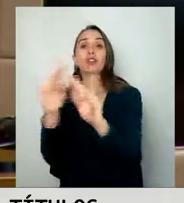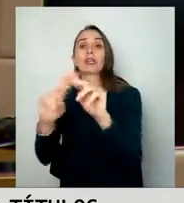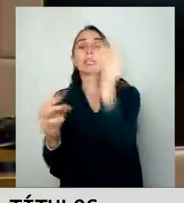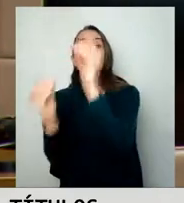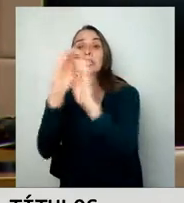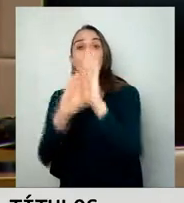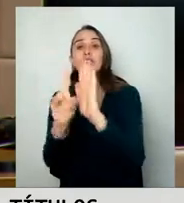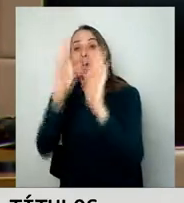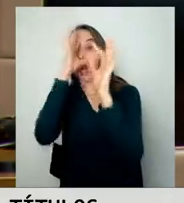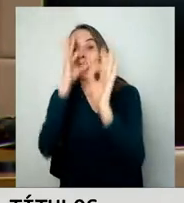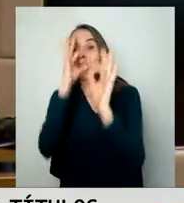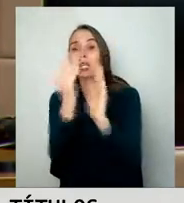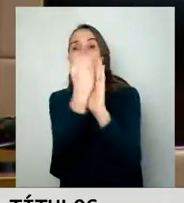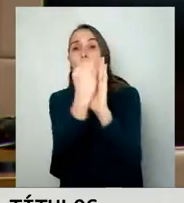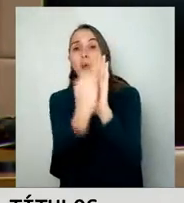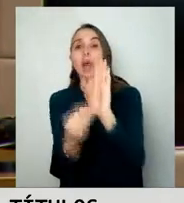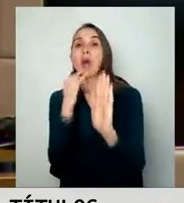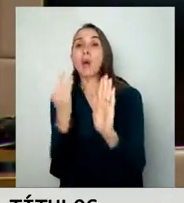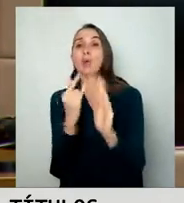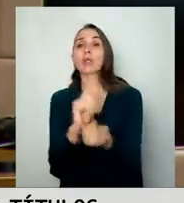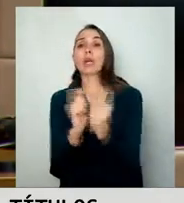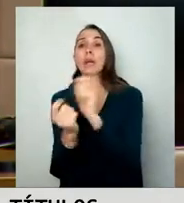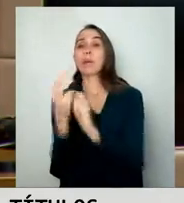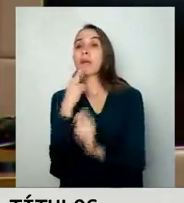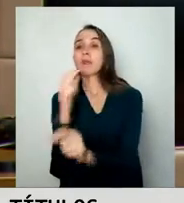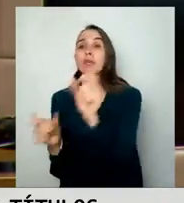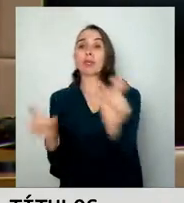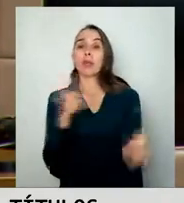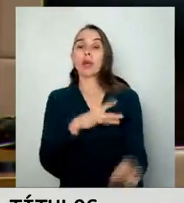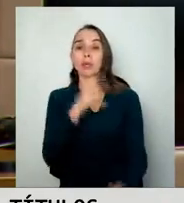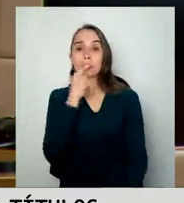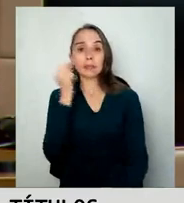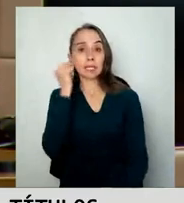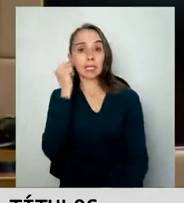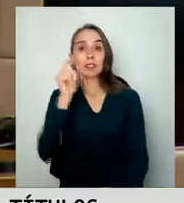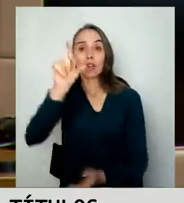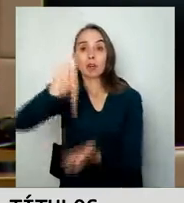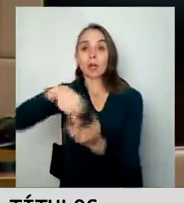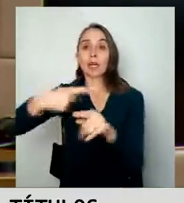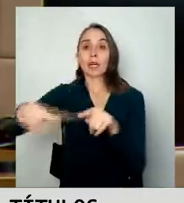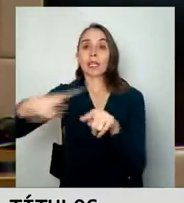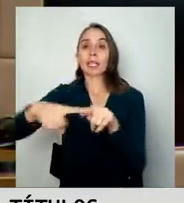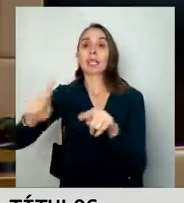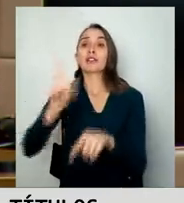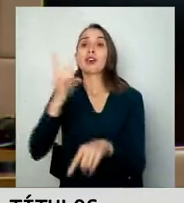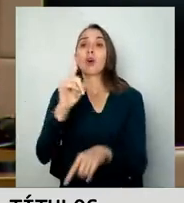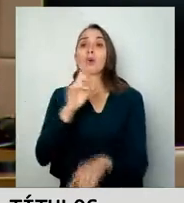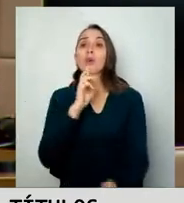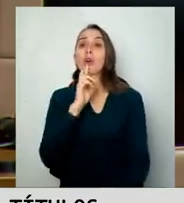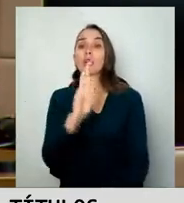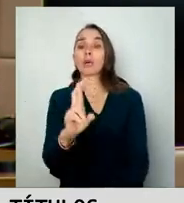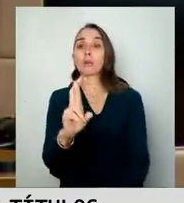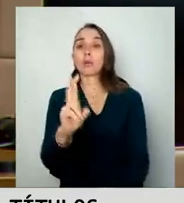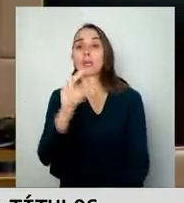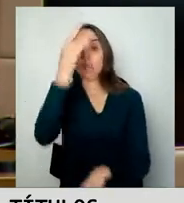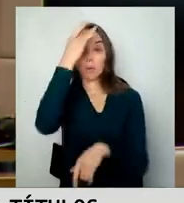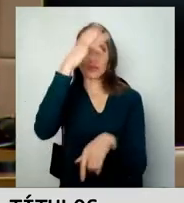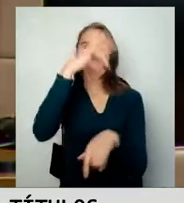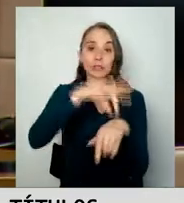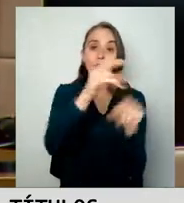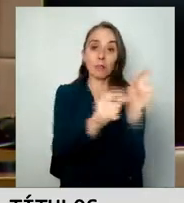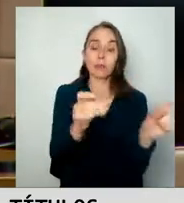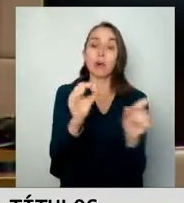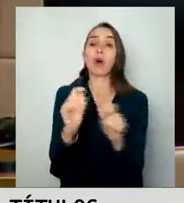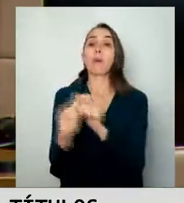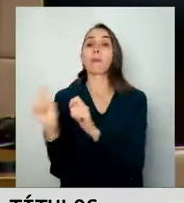porque urge cambiarle la vida a los chilenos y chilenas para que la tarjeta de crédito no sea la única respuesta ante enfermedades o los estudios de hijos e